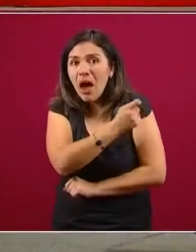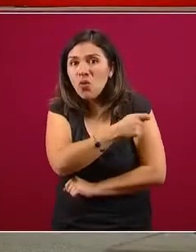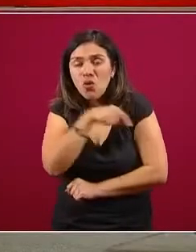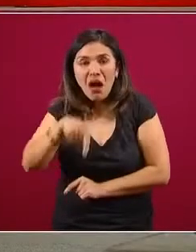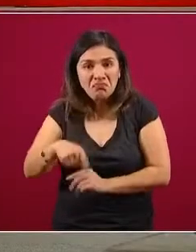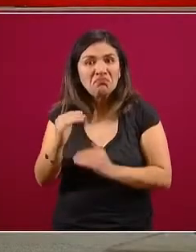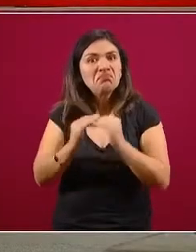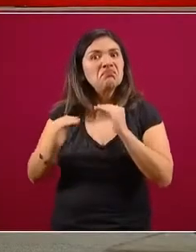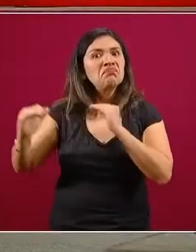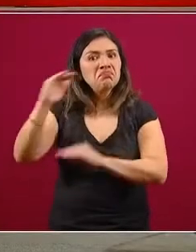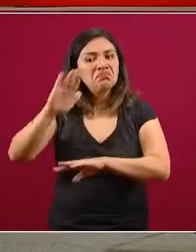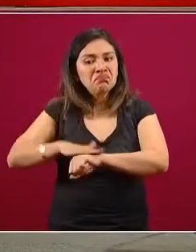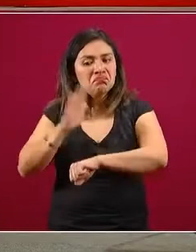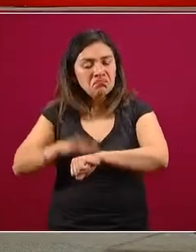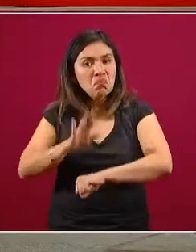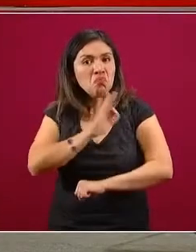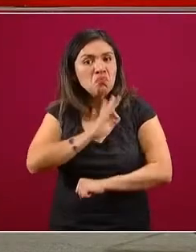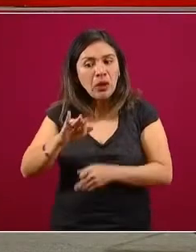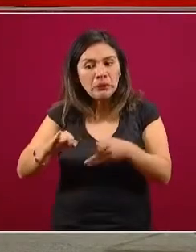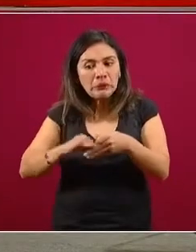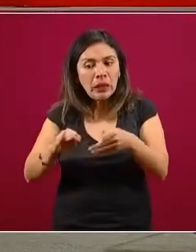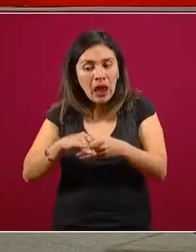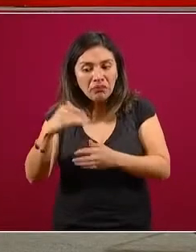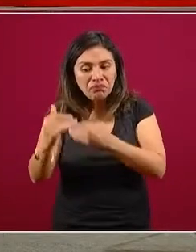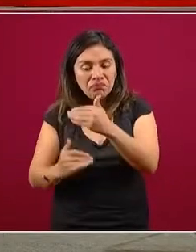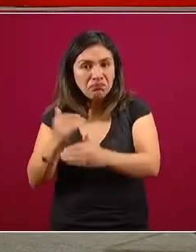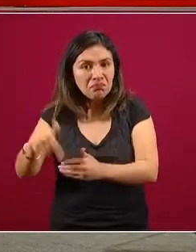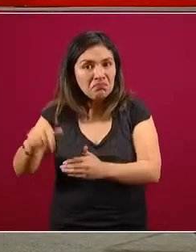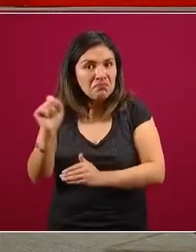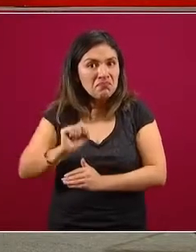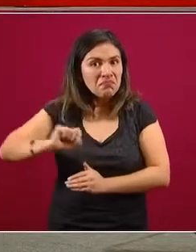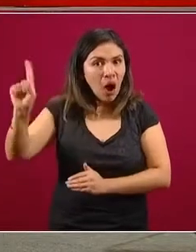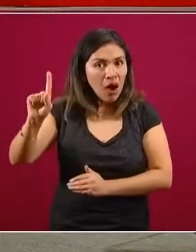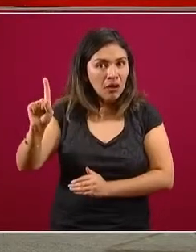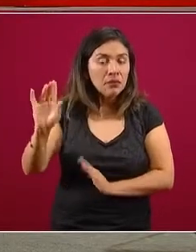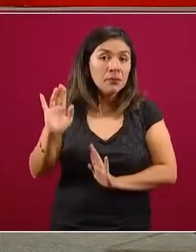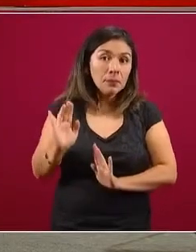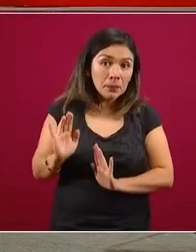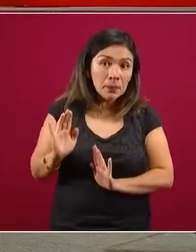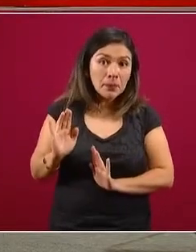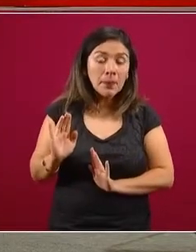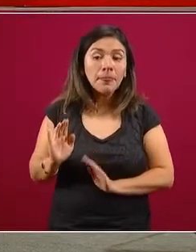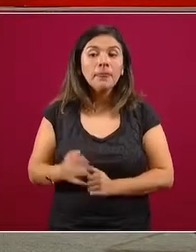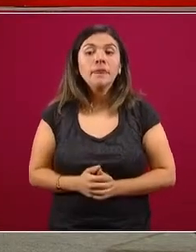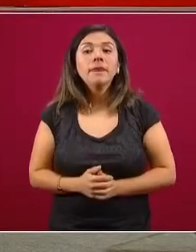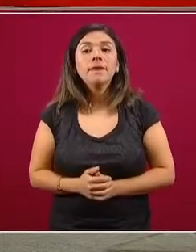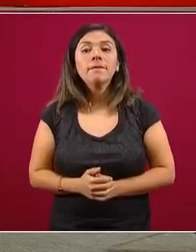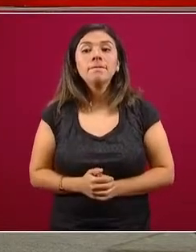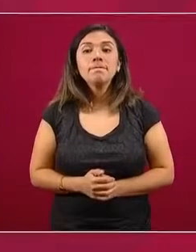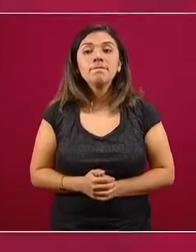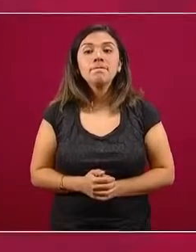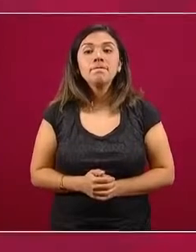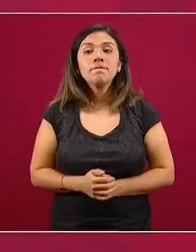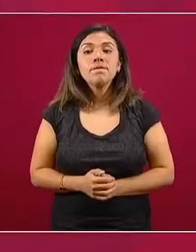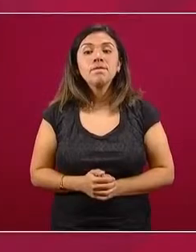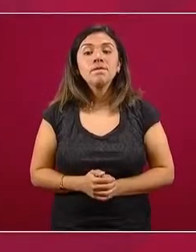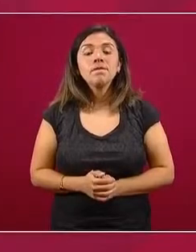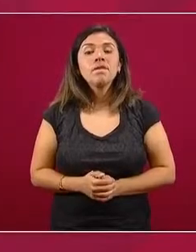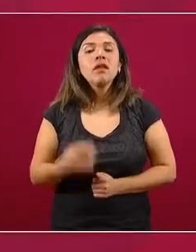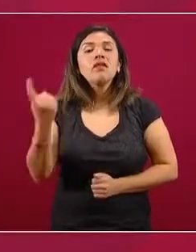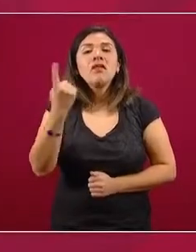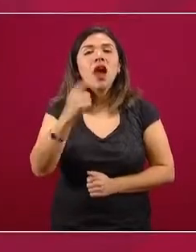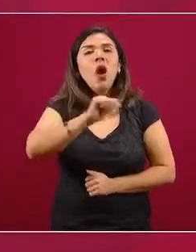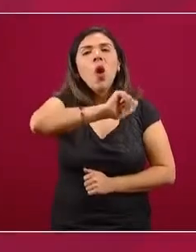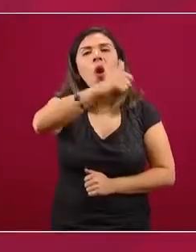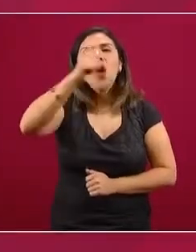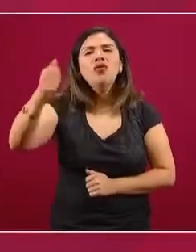alta o próxima fase de desarrollo el proceso de desarrollo de vacunas comparada con todas